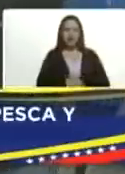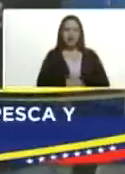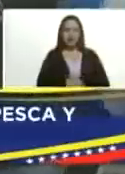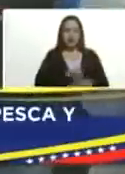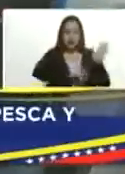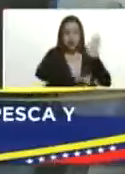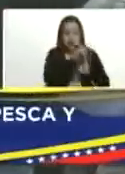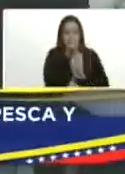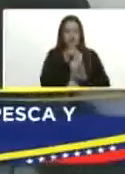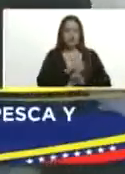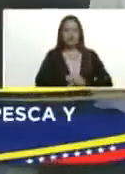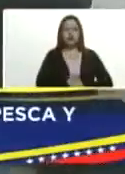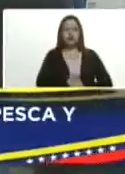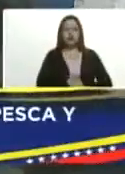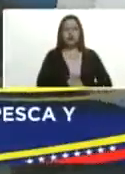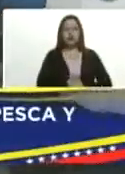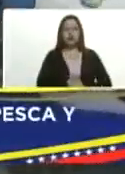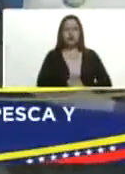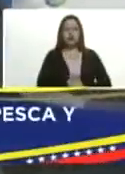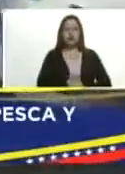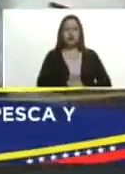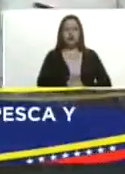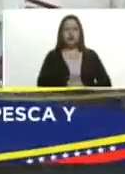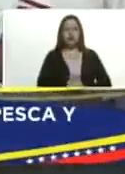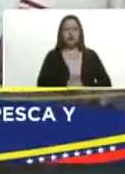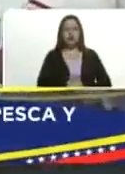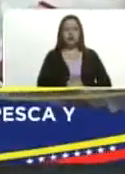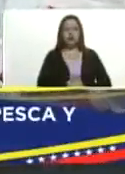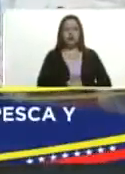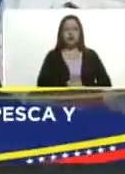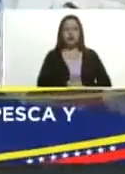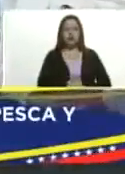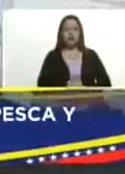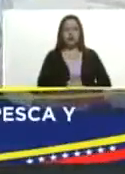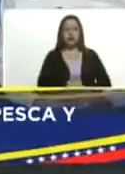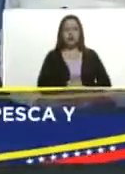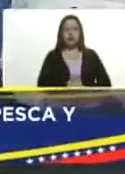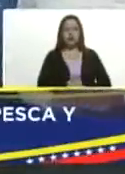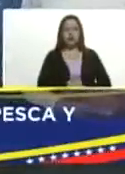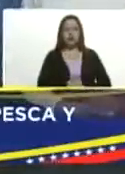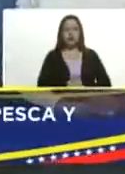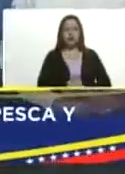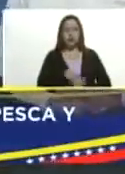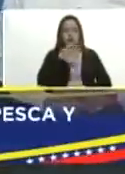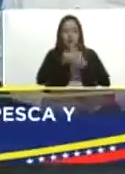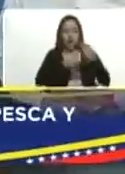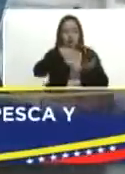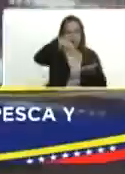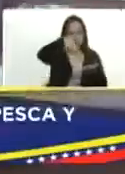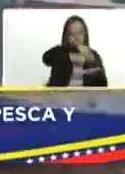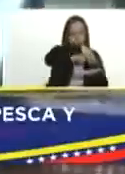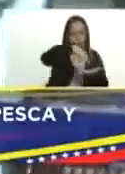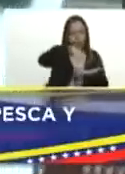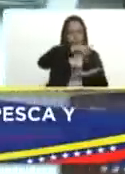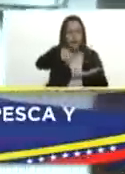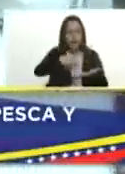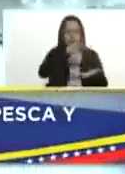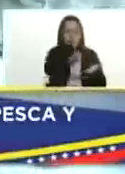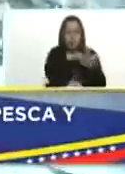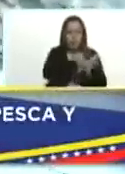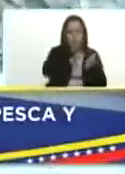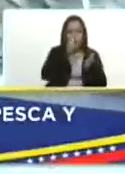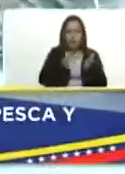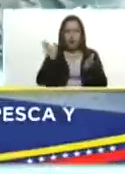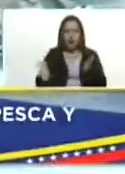pues. La máquina corta, escanea con láser para quitar por peso de